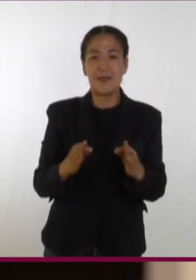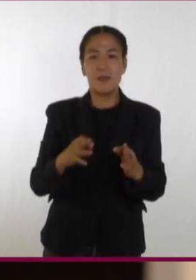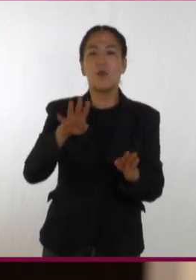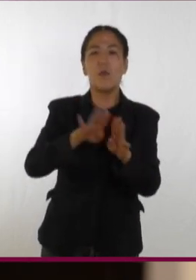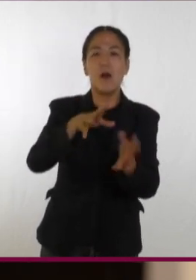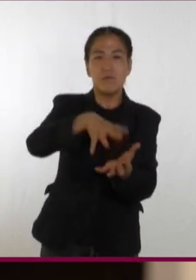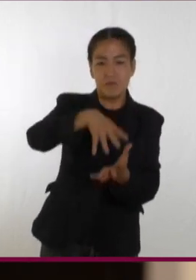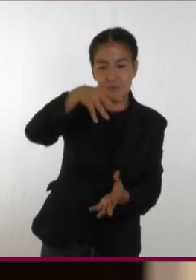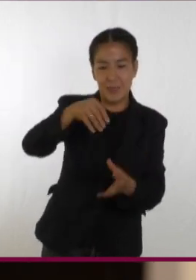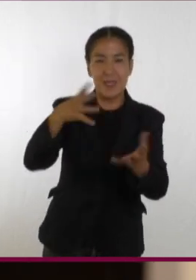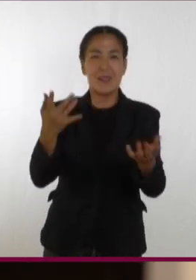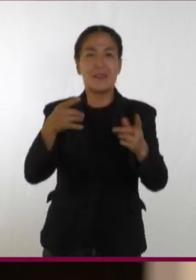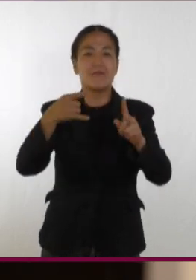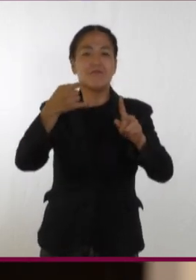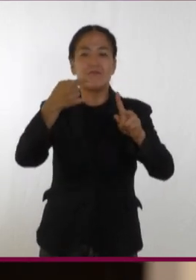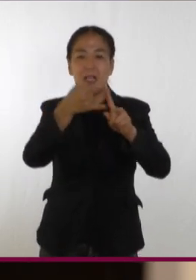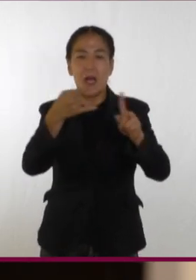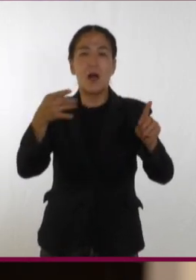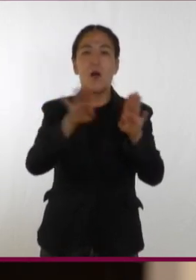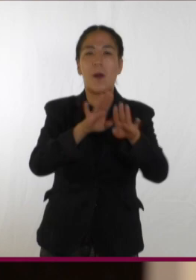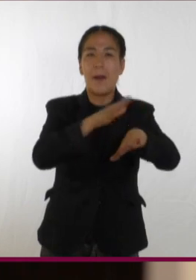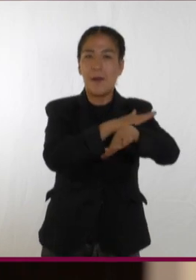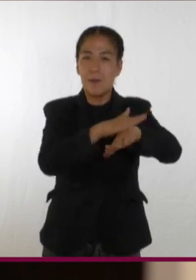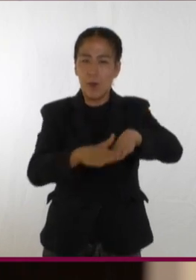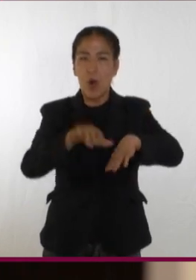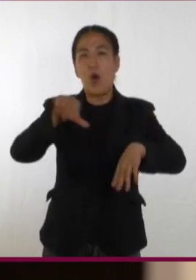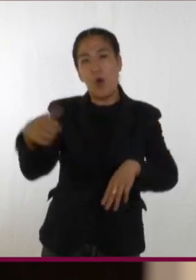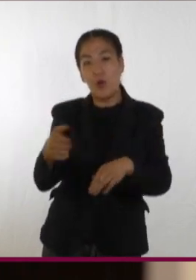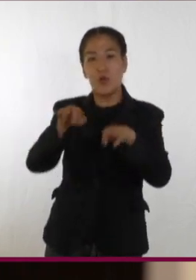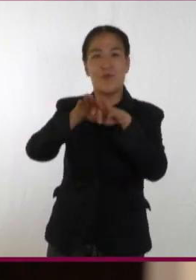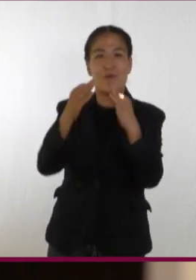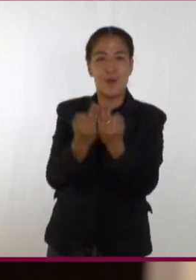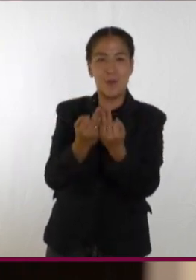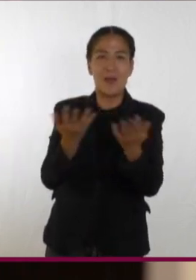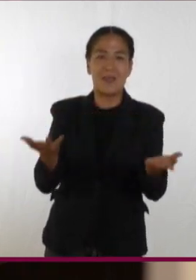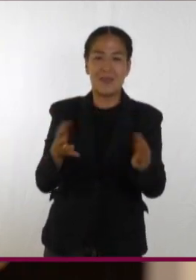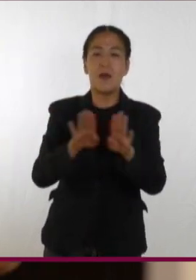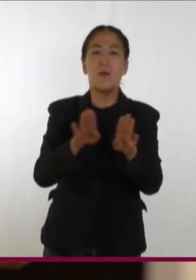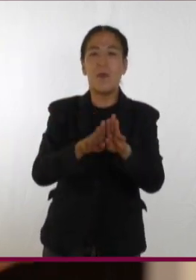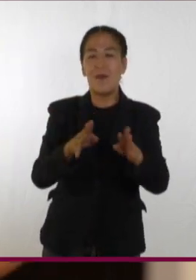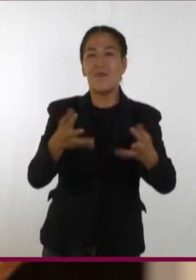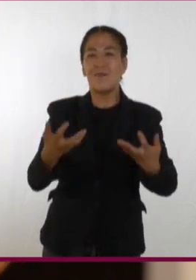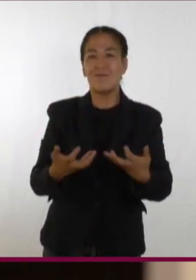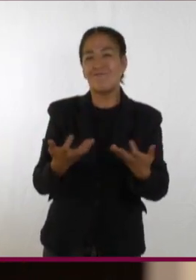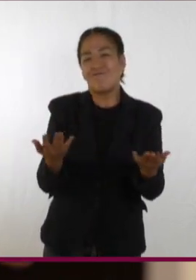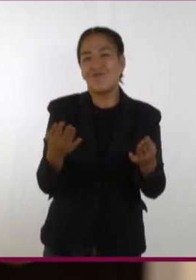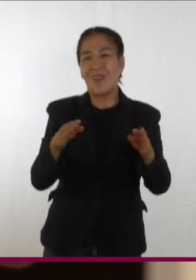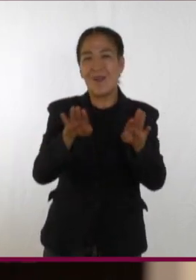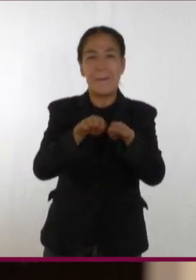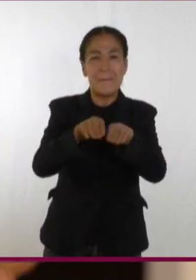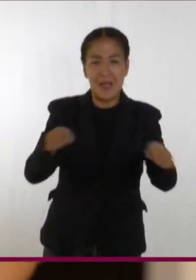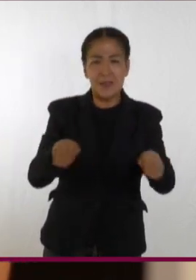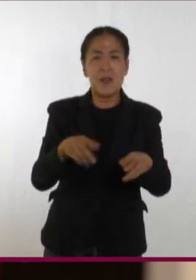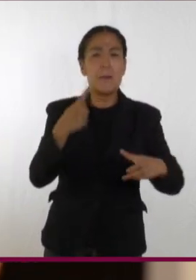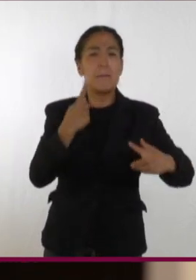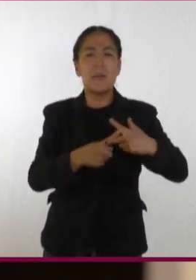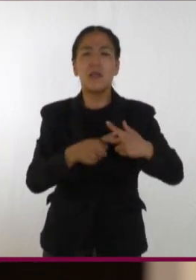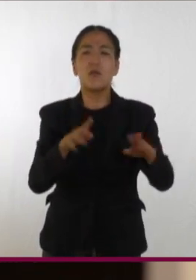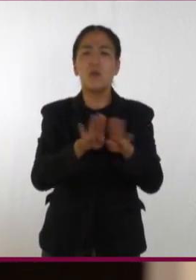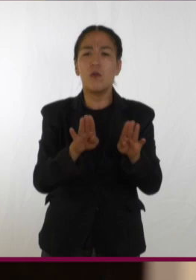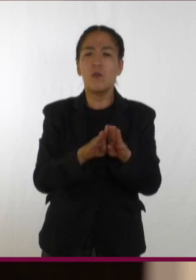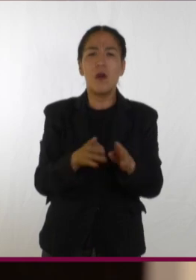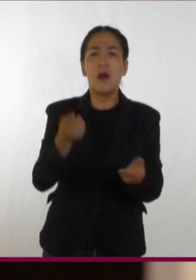de figuras geométricas regulares con lados planos a otro tipo de regiones